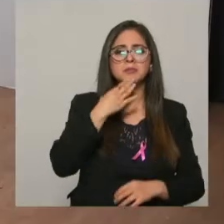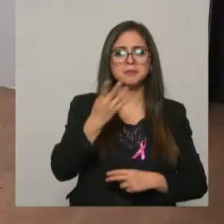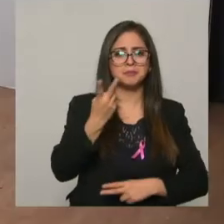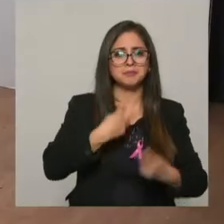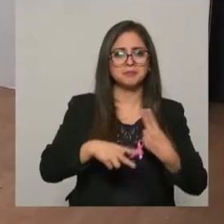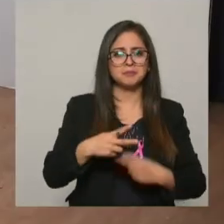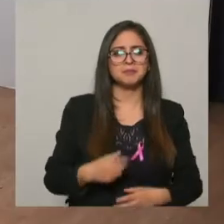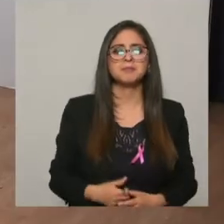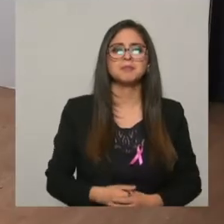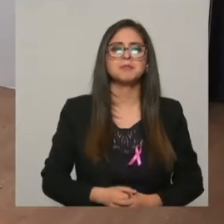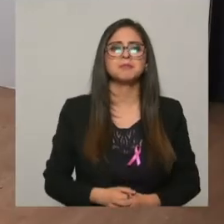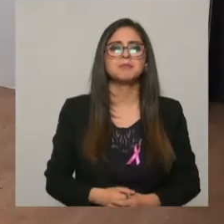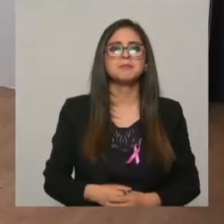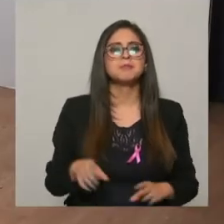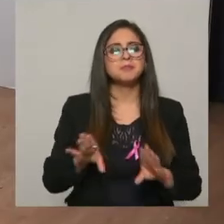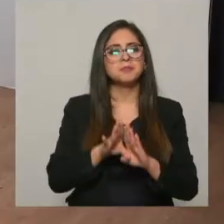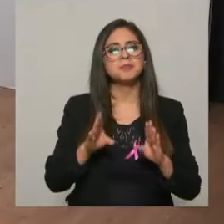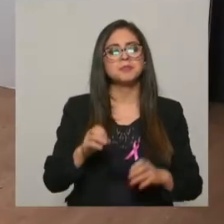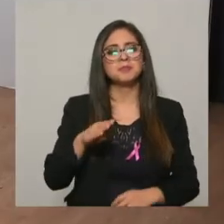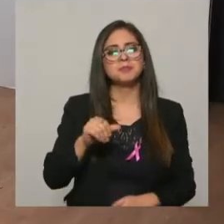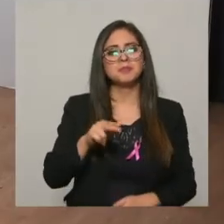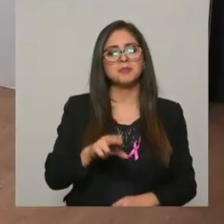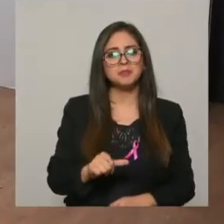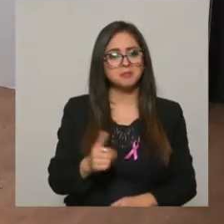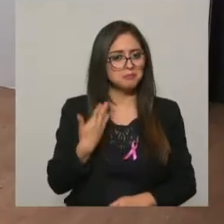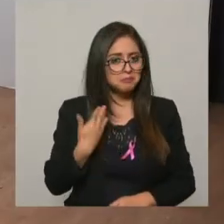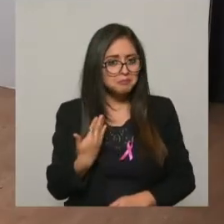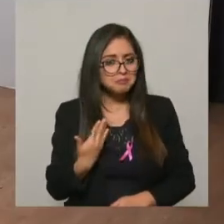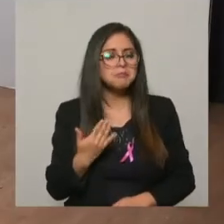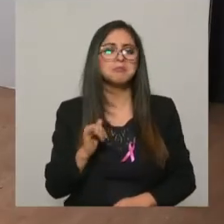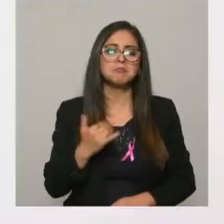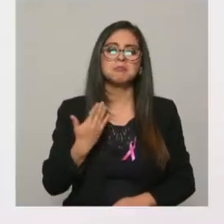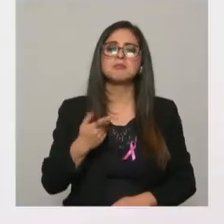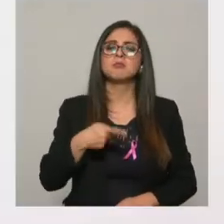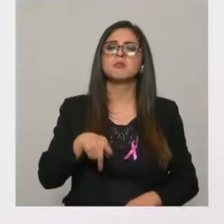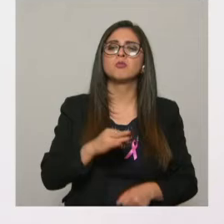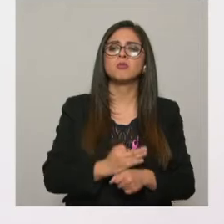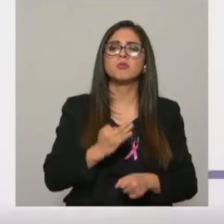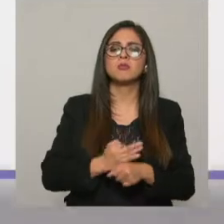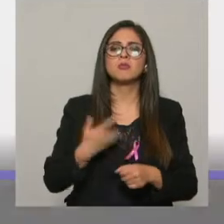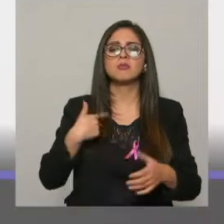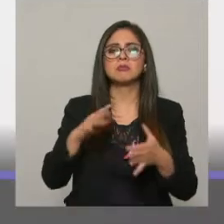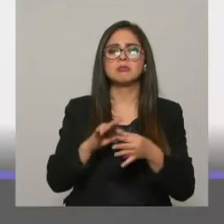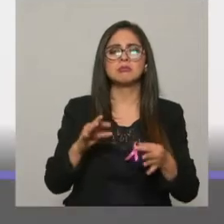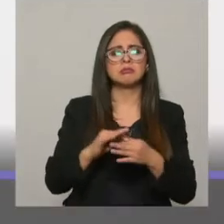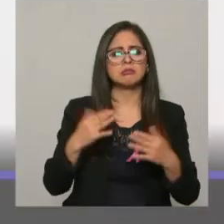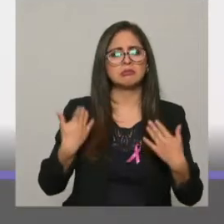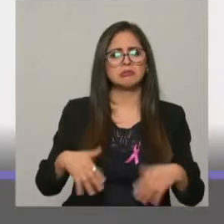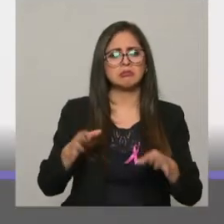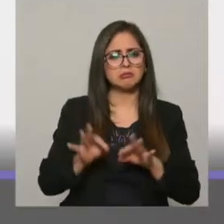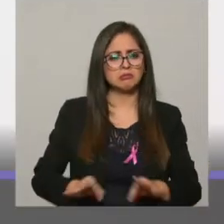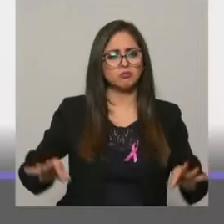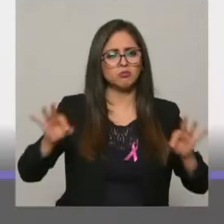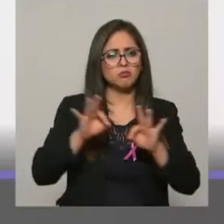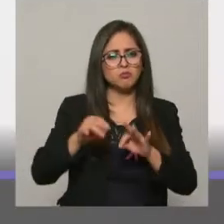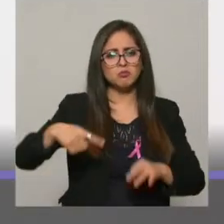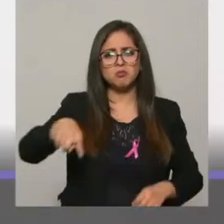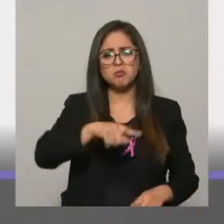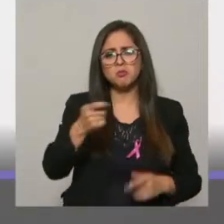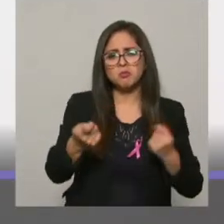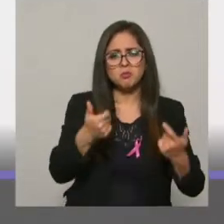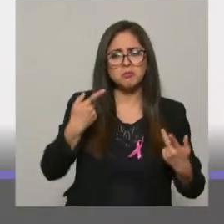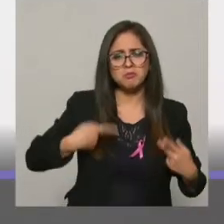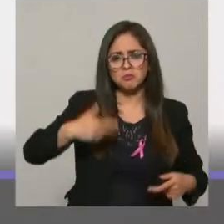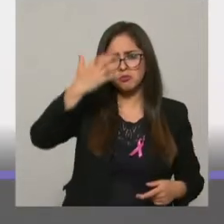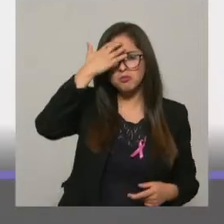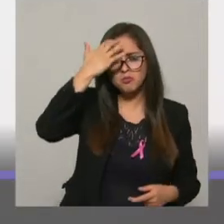Mariana? ¿Cómo estás? Pues qué gusto, ya es viernes. ¿Qué vamos a hacer? A ver. Pues mira, te voy a platicar de un tema súper importante, muy poco conocido desde hace muchos años.